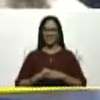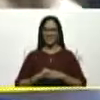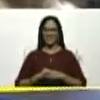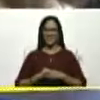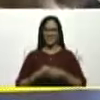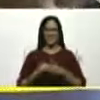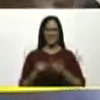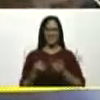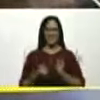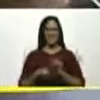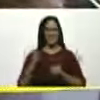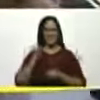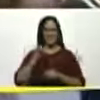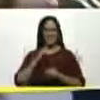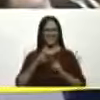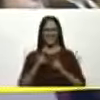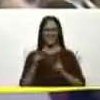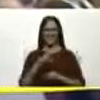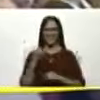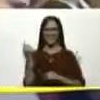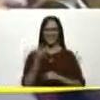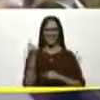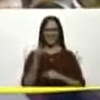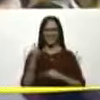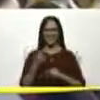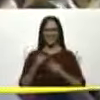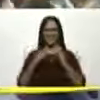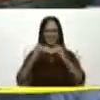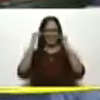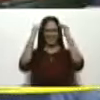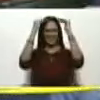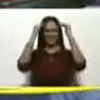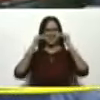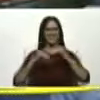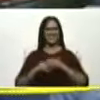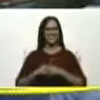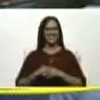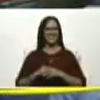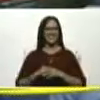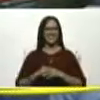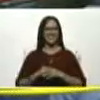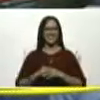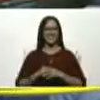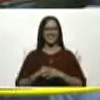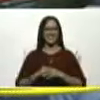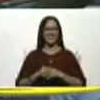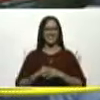Sí, pero no solamente el comandante. Tenemos